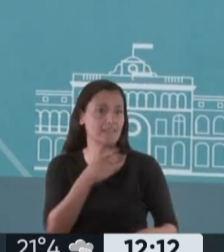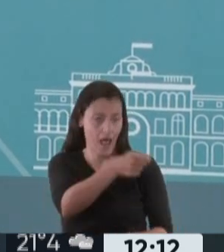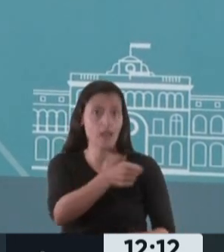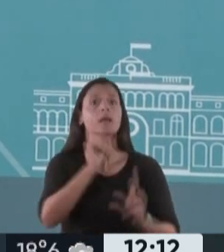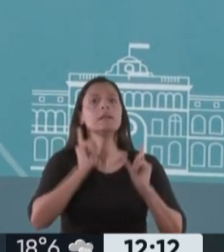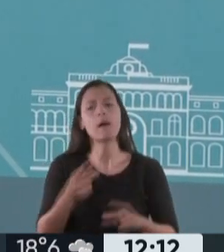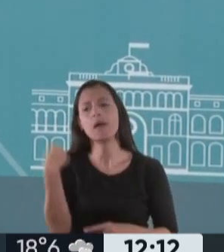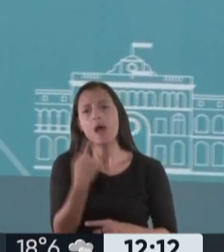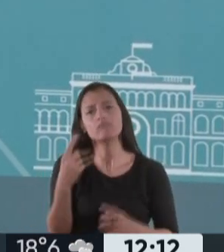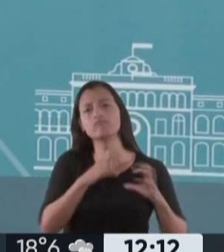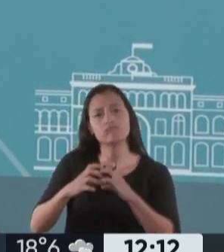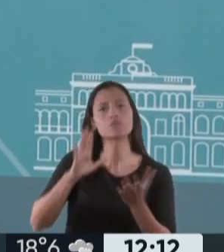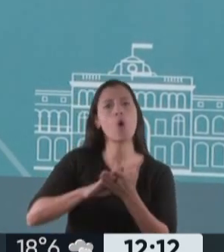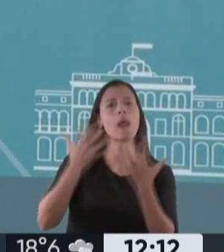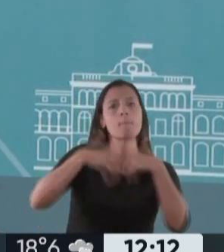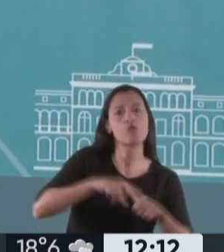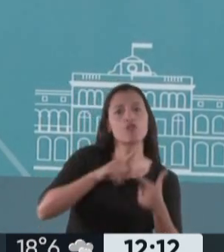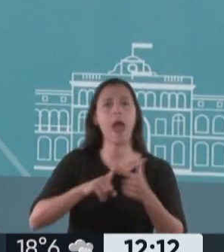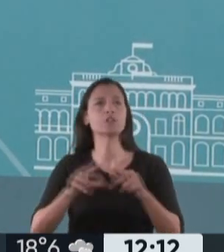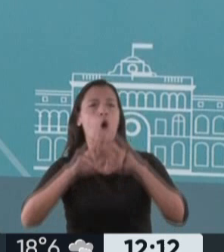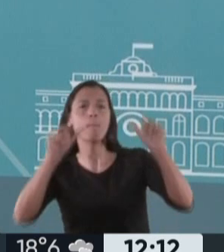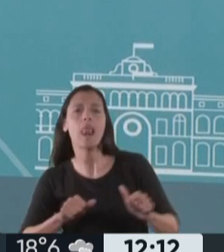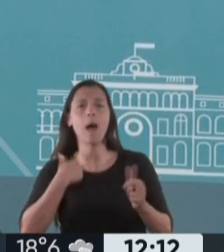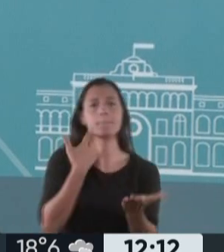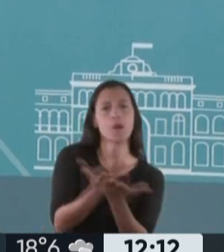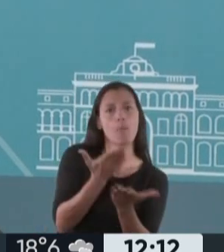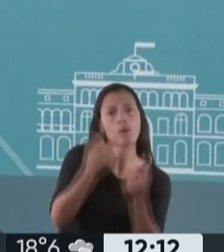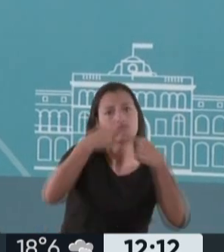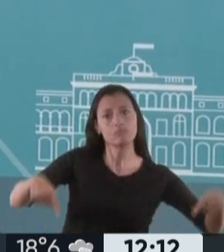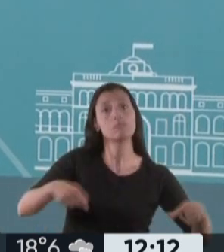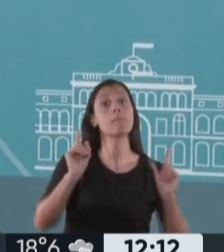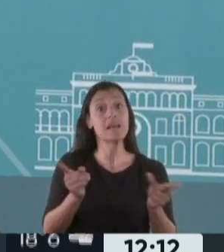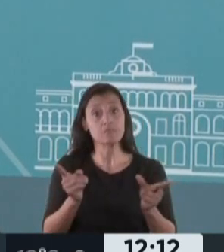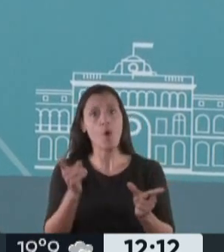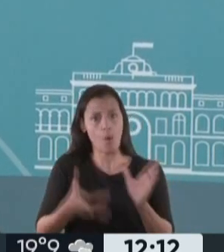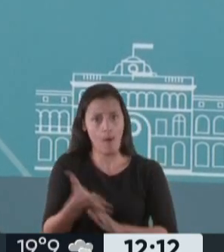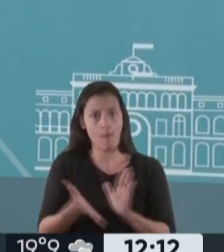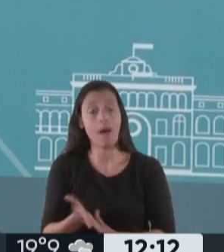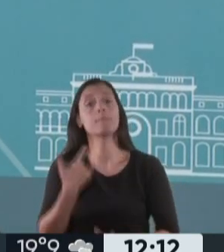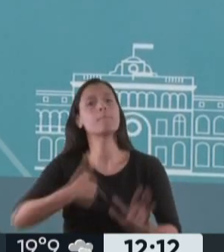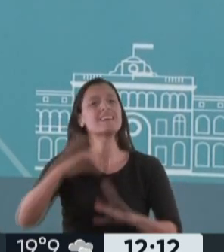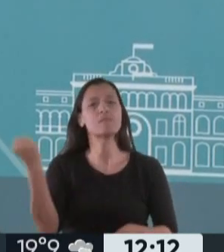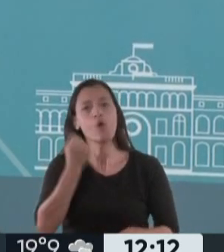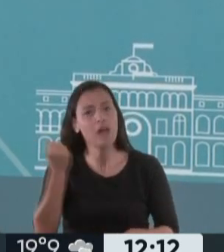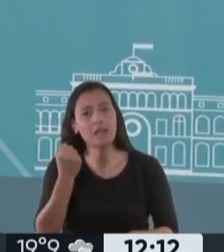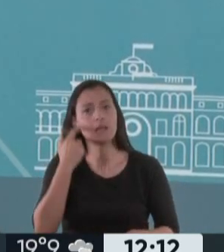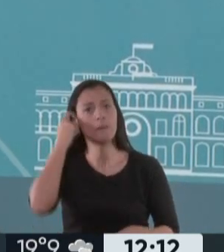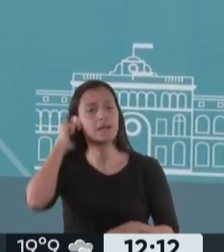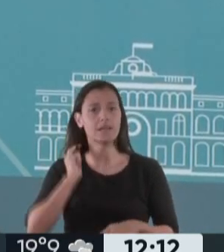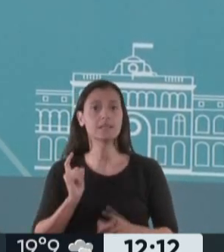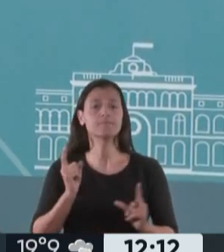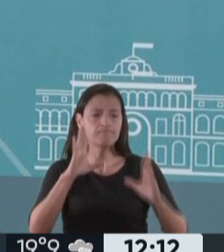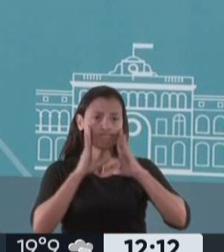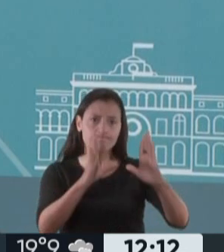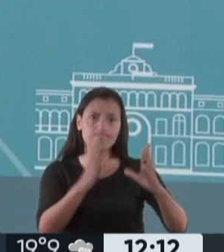hablando de proyectos, hablando de planes, hablando de propuestas que se están instrumentando. Básicamente, el foco